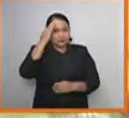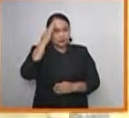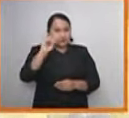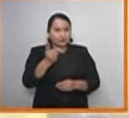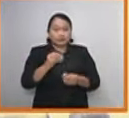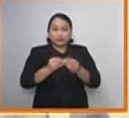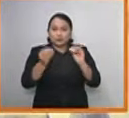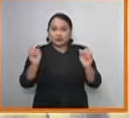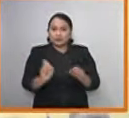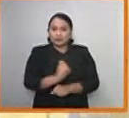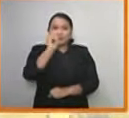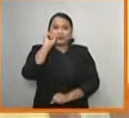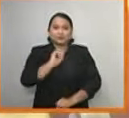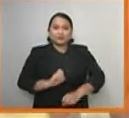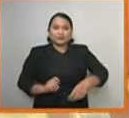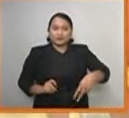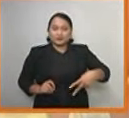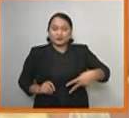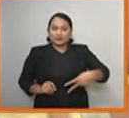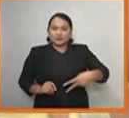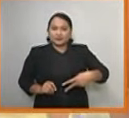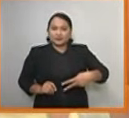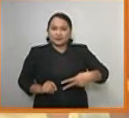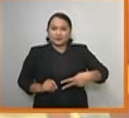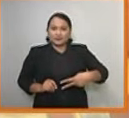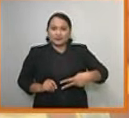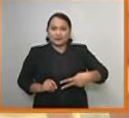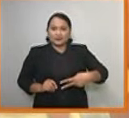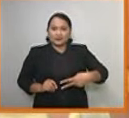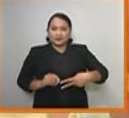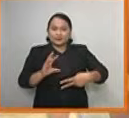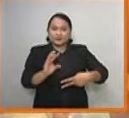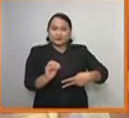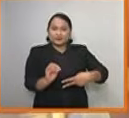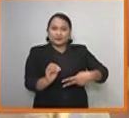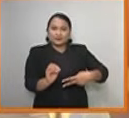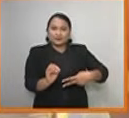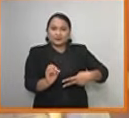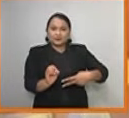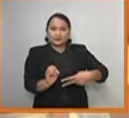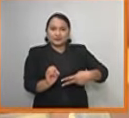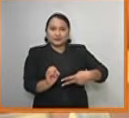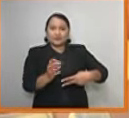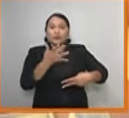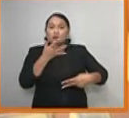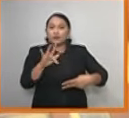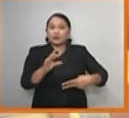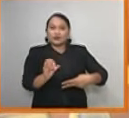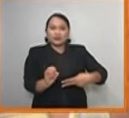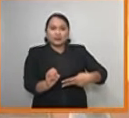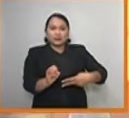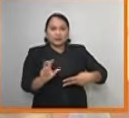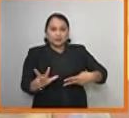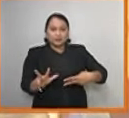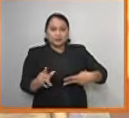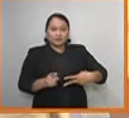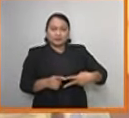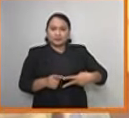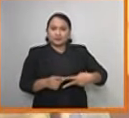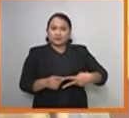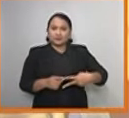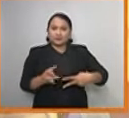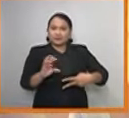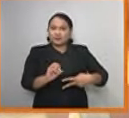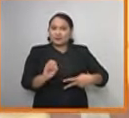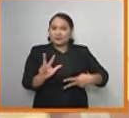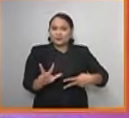número ganador. Su primer dígito, este es el 0. Segundo dígito, suerte, porque es el 3. Primer número ganador